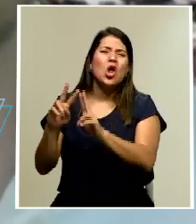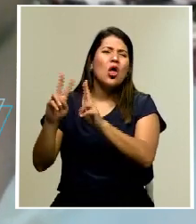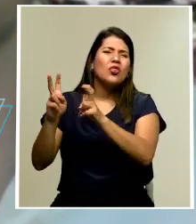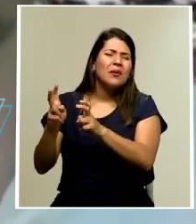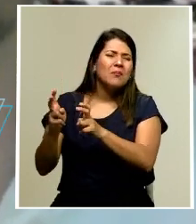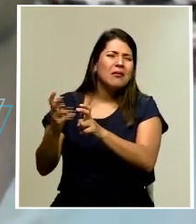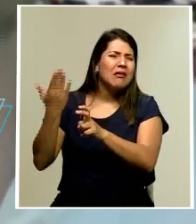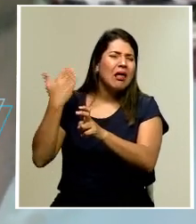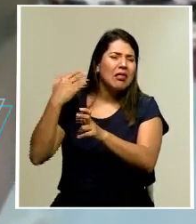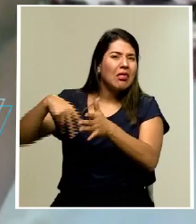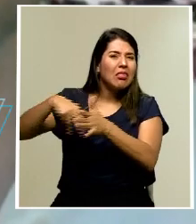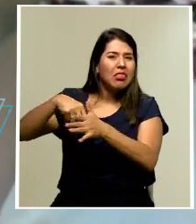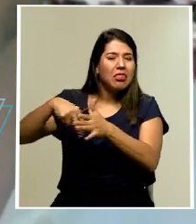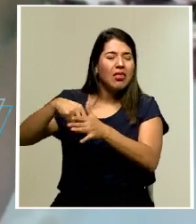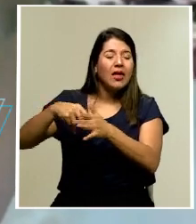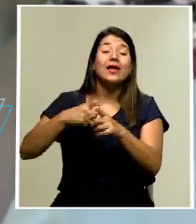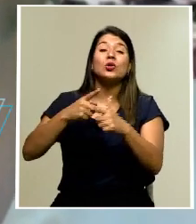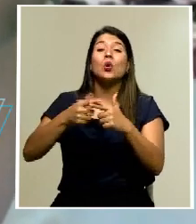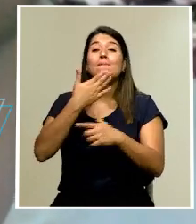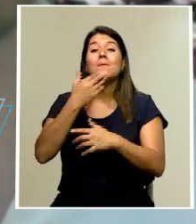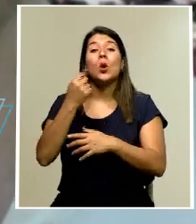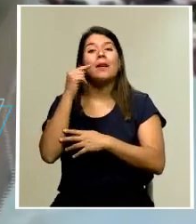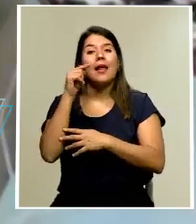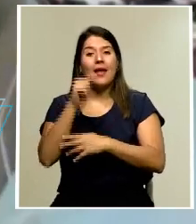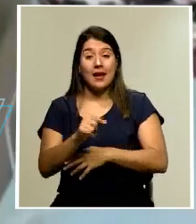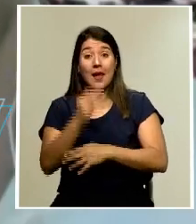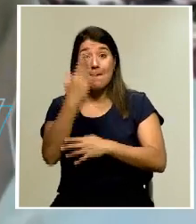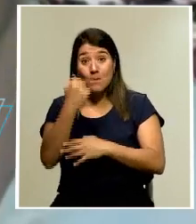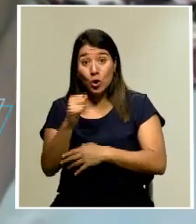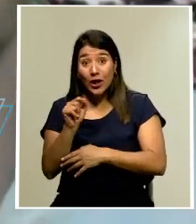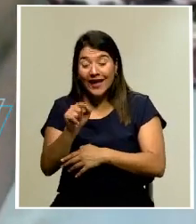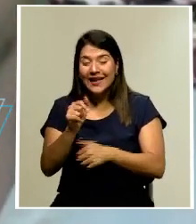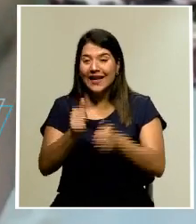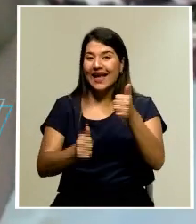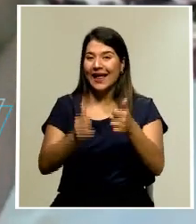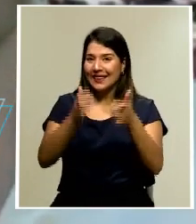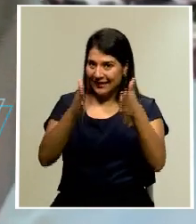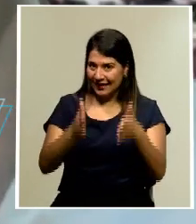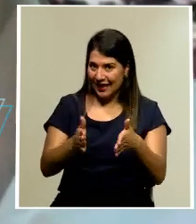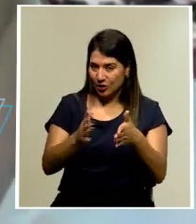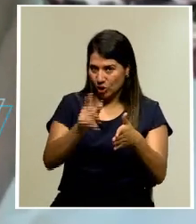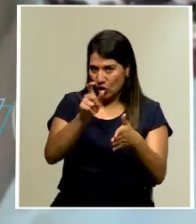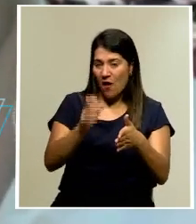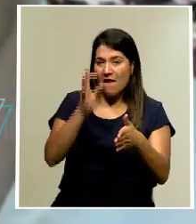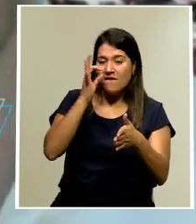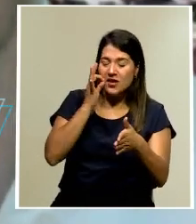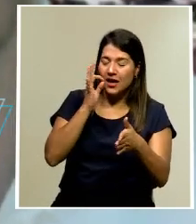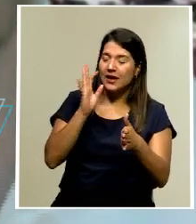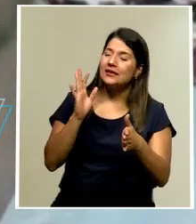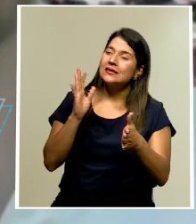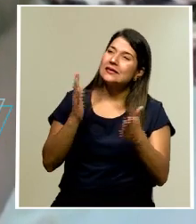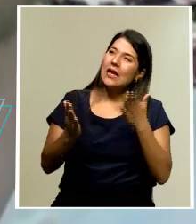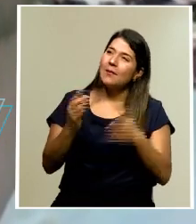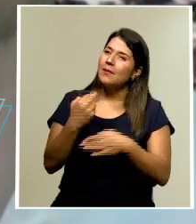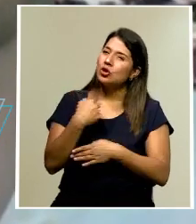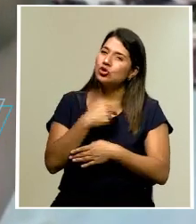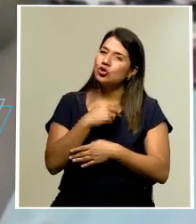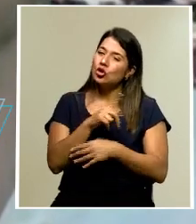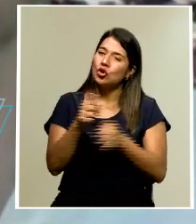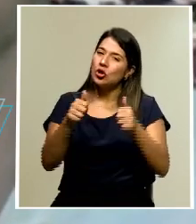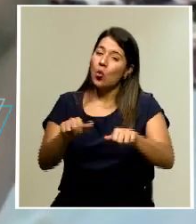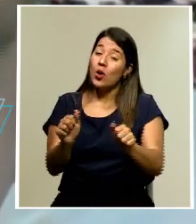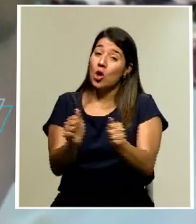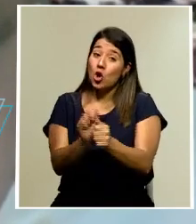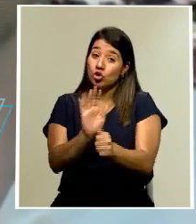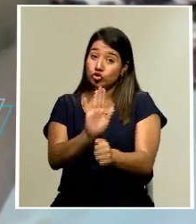mejor le va, porque es uno de los candidatos, sin duda alguna. Uno puede estar en contra ahora o no necesariamente comulgar con sus